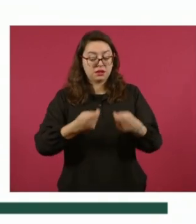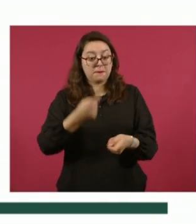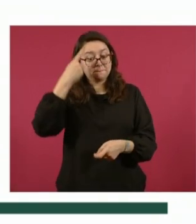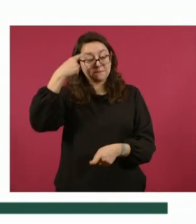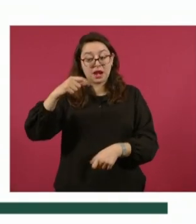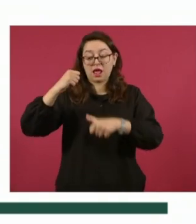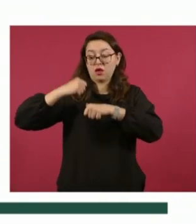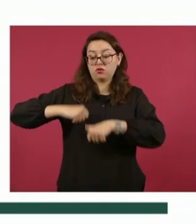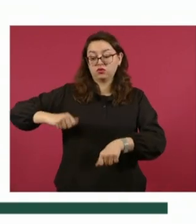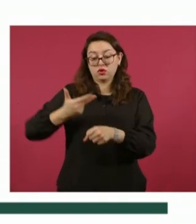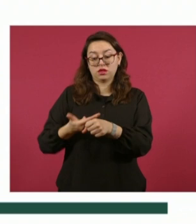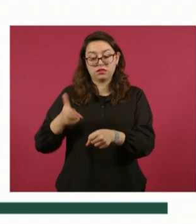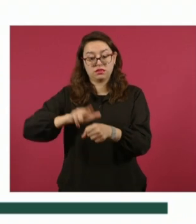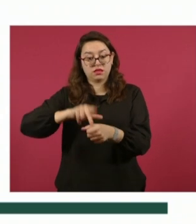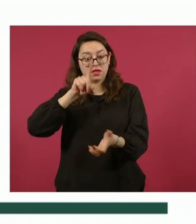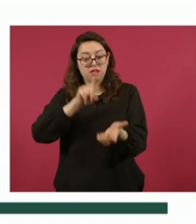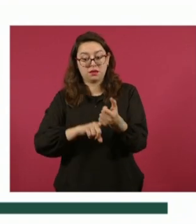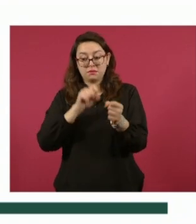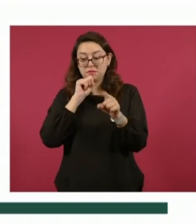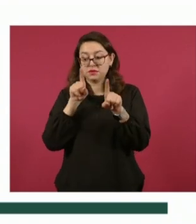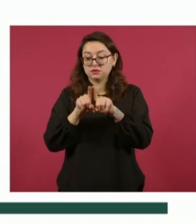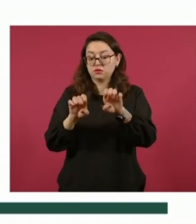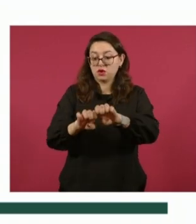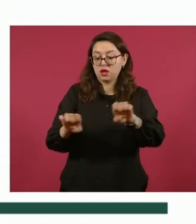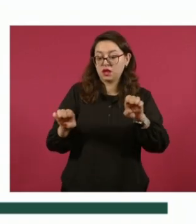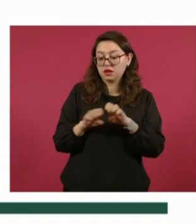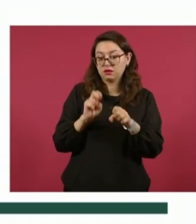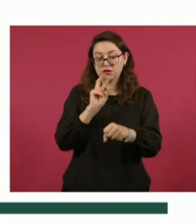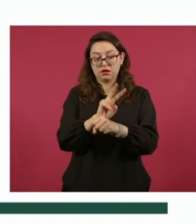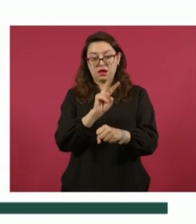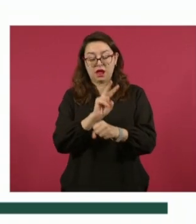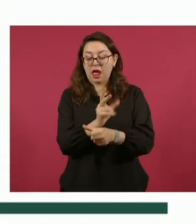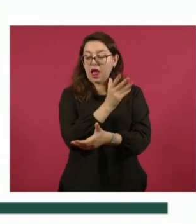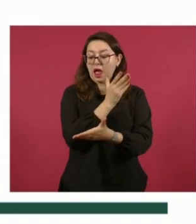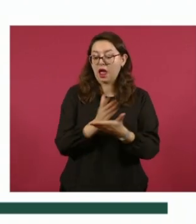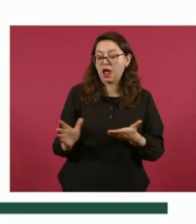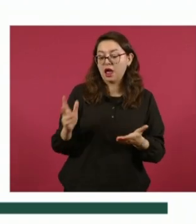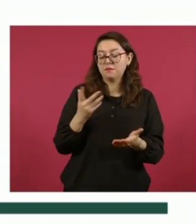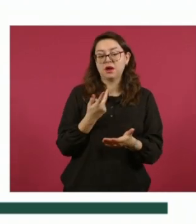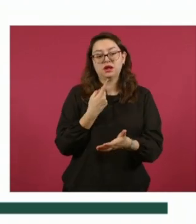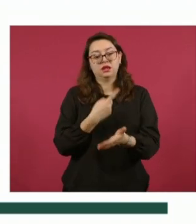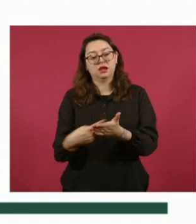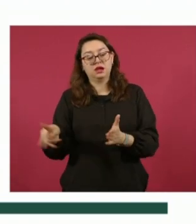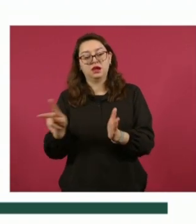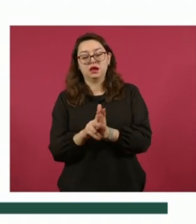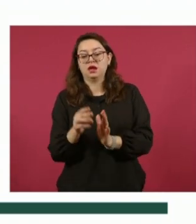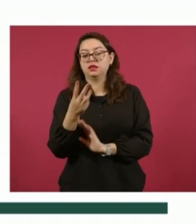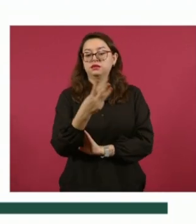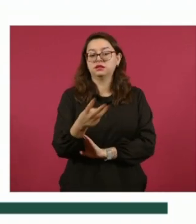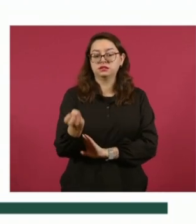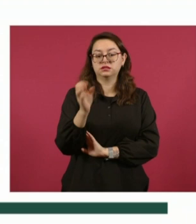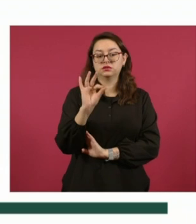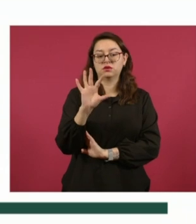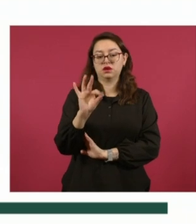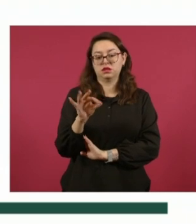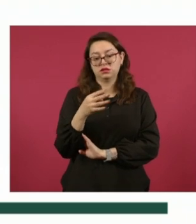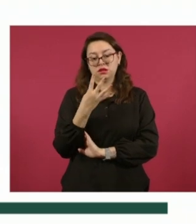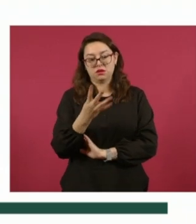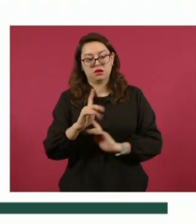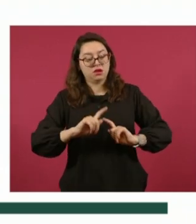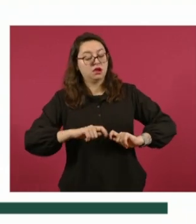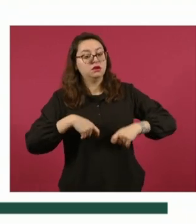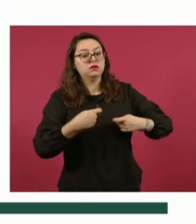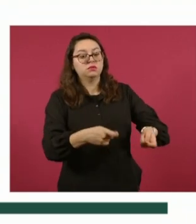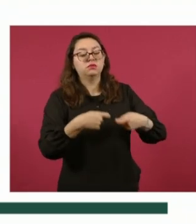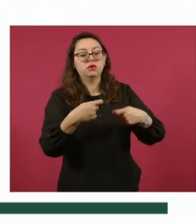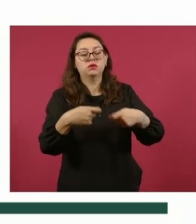Tabasco y para los equipos de supervisión, además de la basificación de 344 personas.